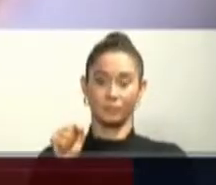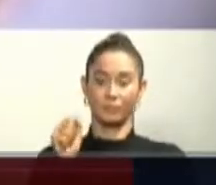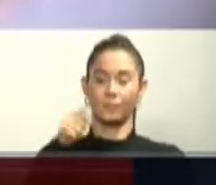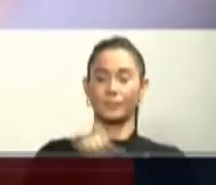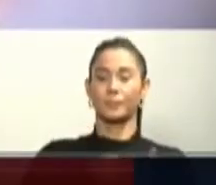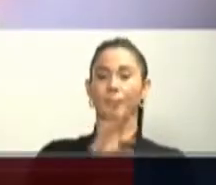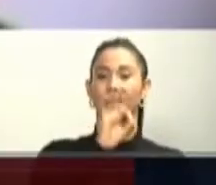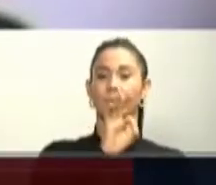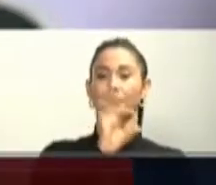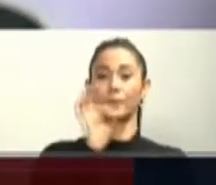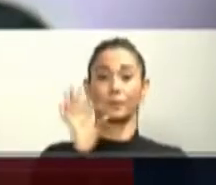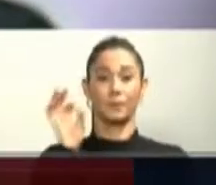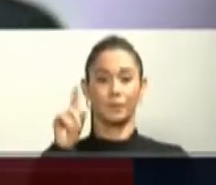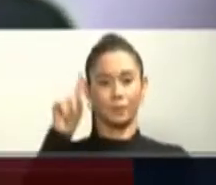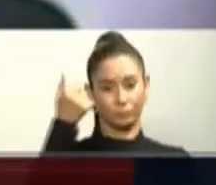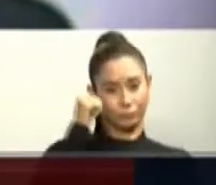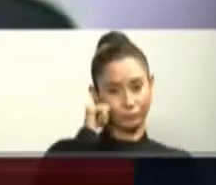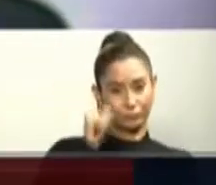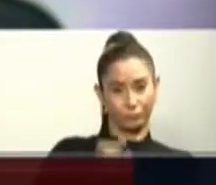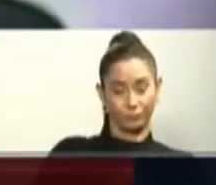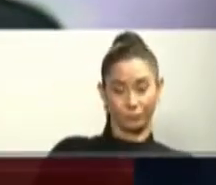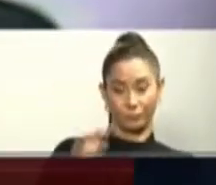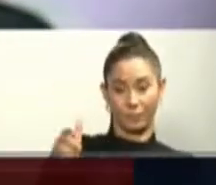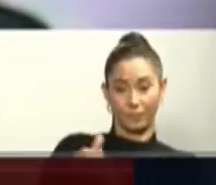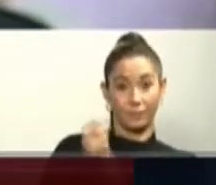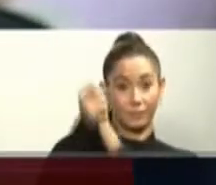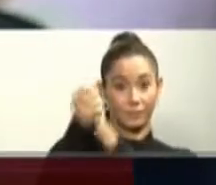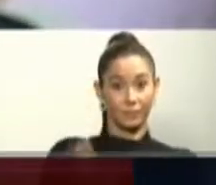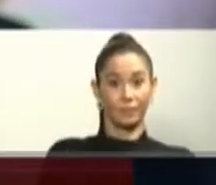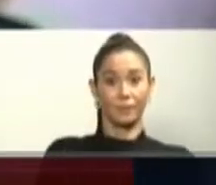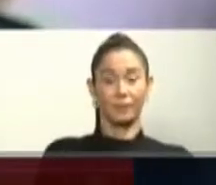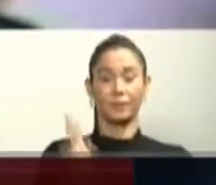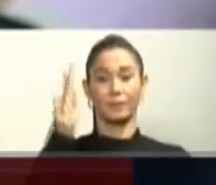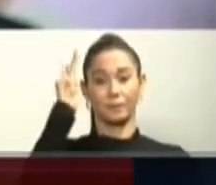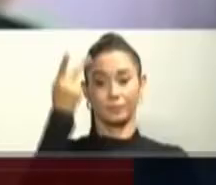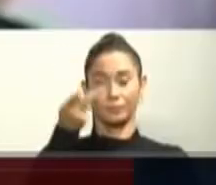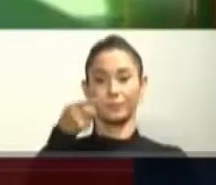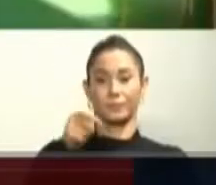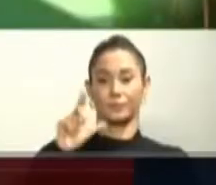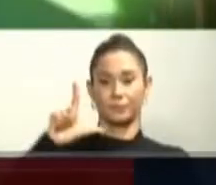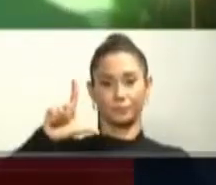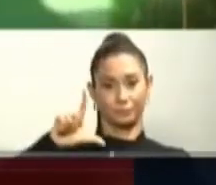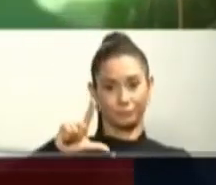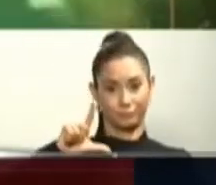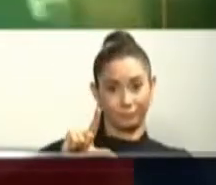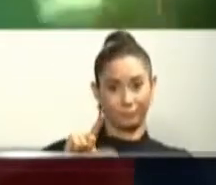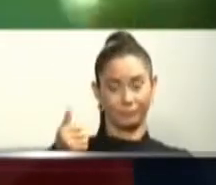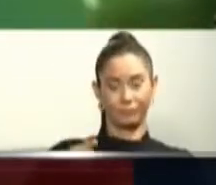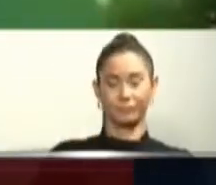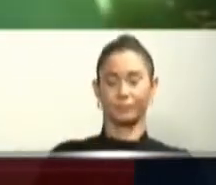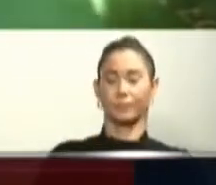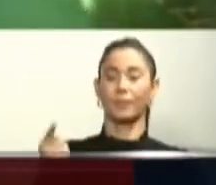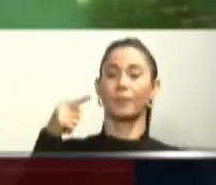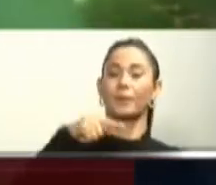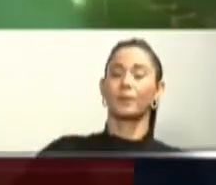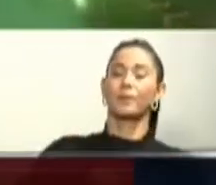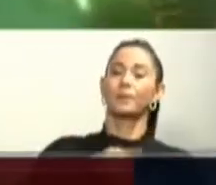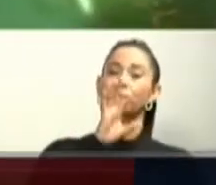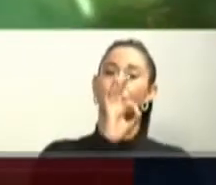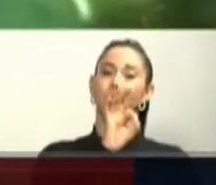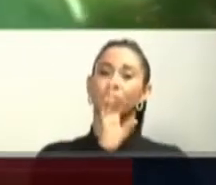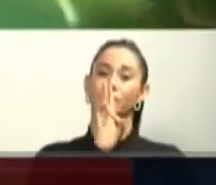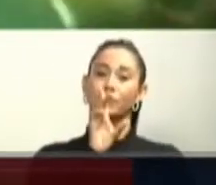Se convirtió en la primera mujer en presidir un partido político en América Latina. En